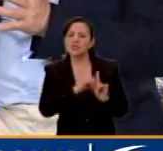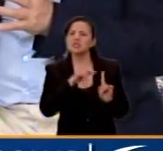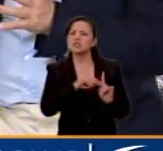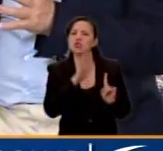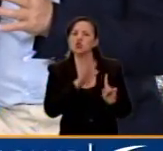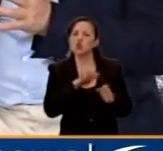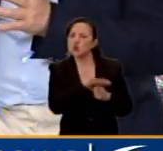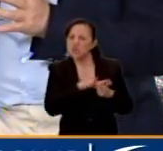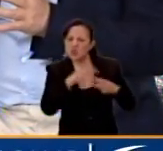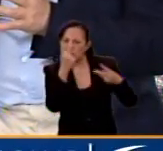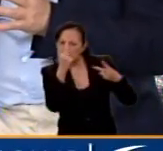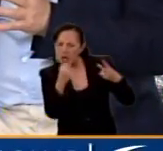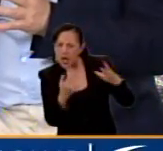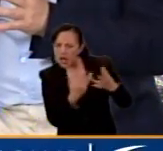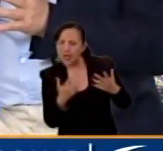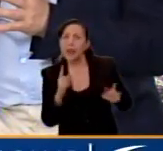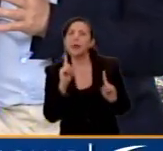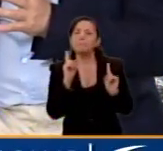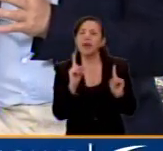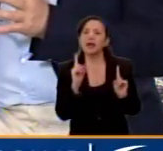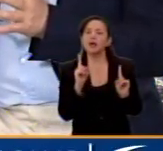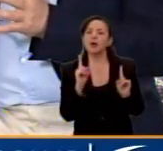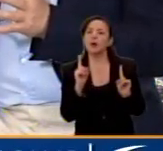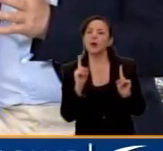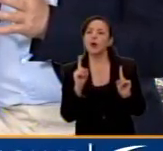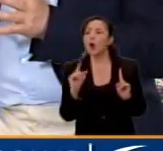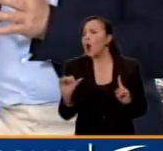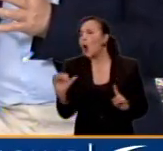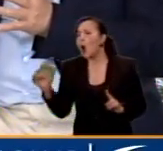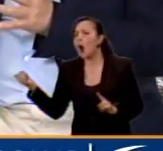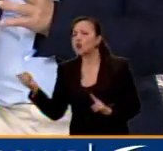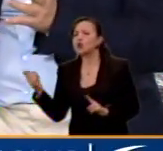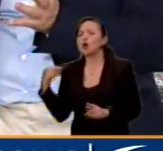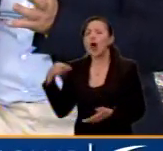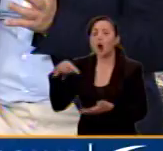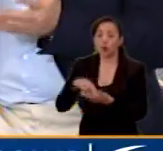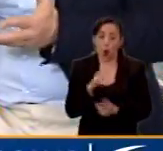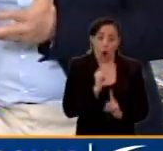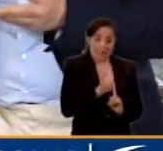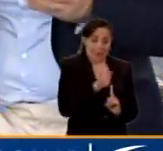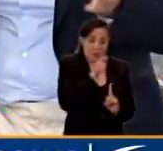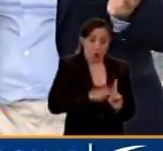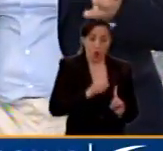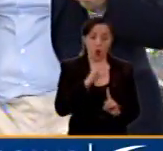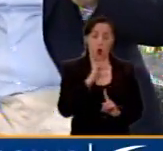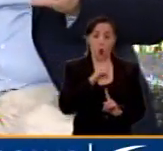embargo, o bien otros autores o el propio César lo nieguen, ¿no?